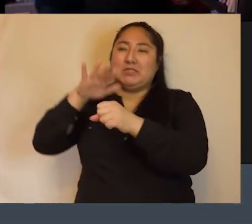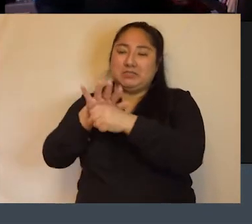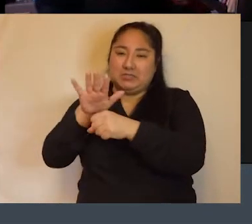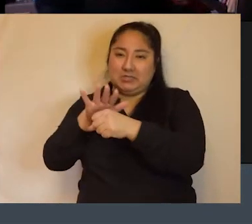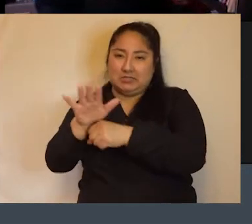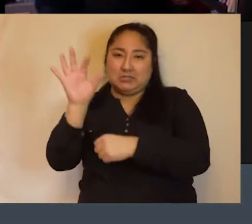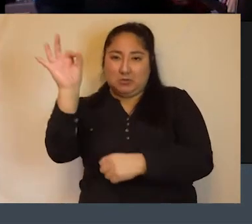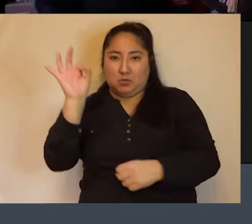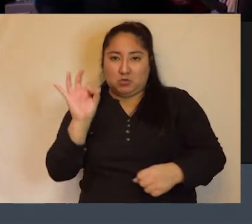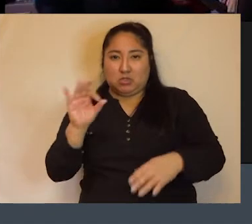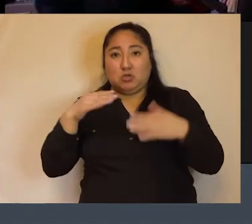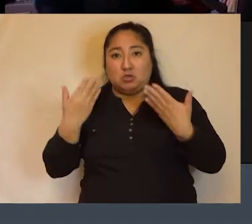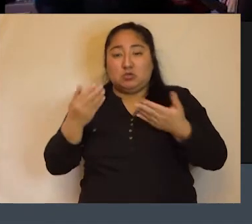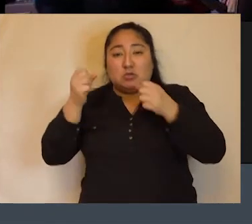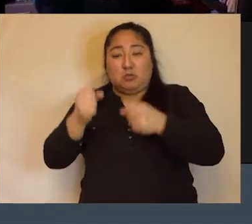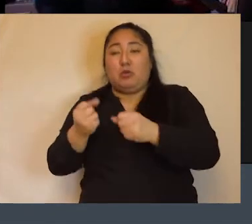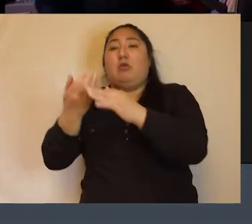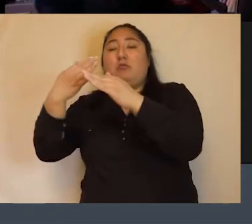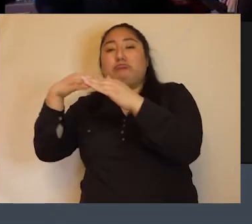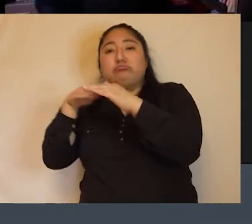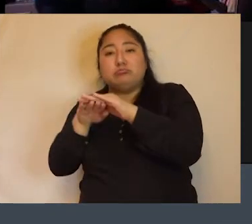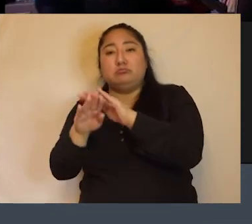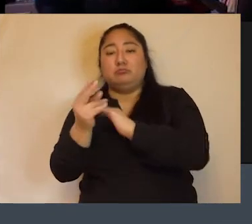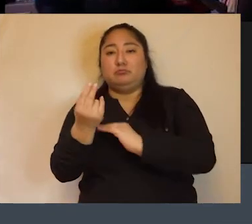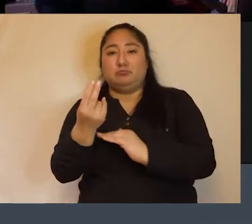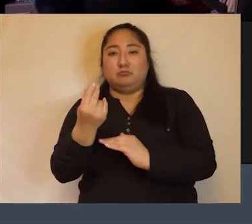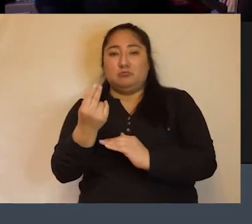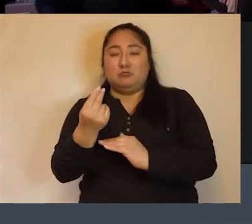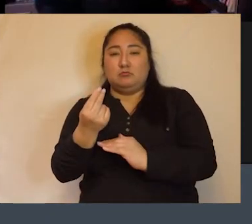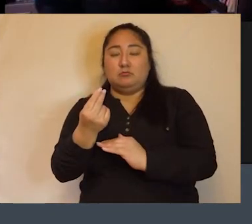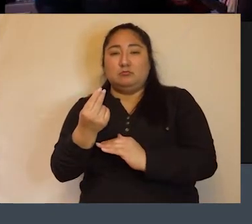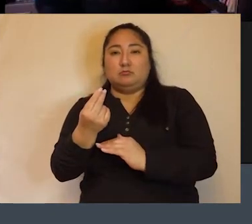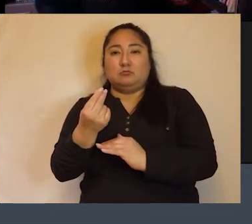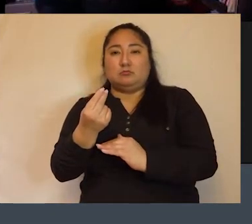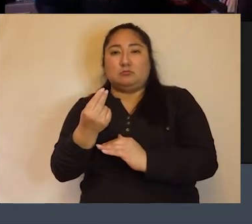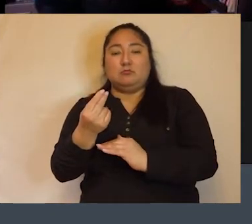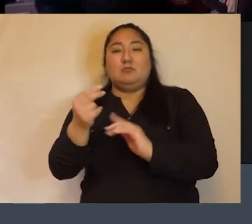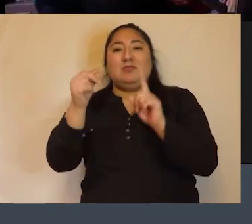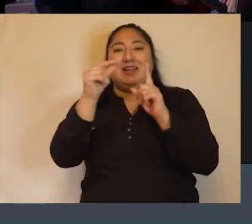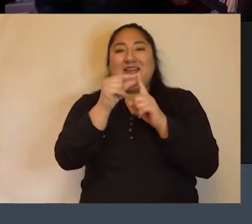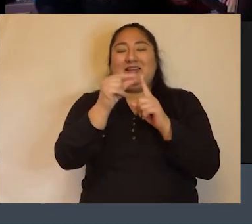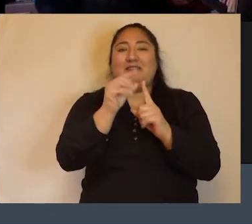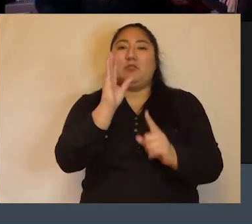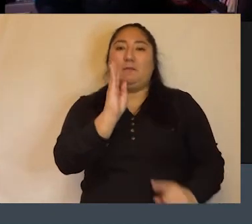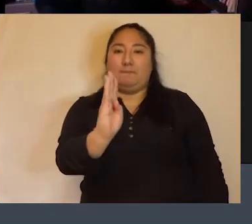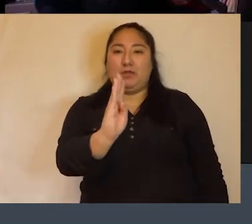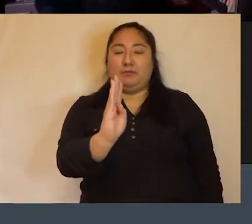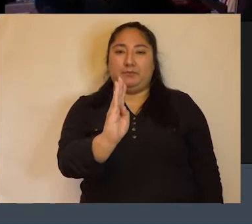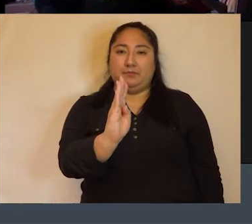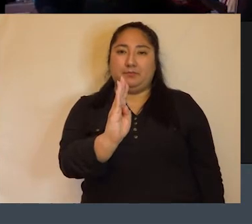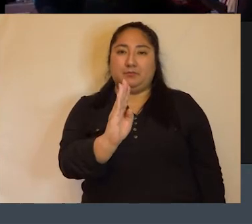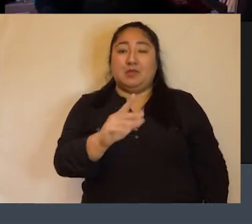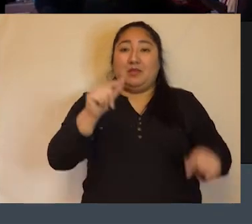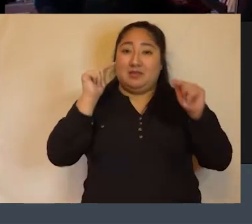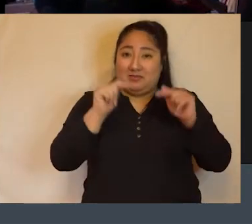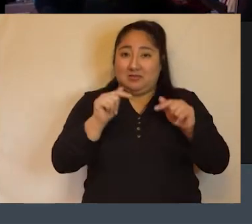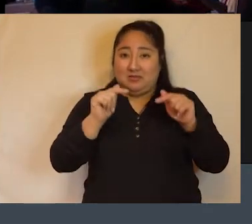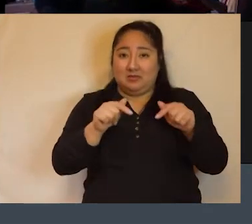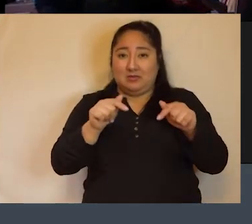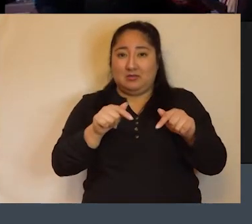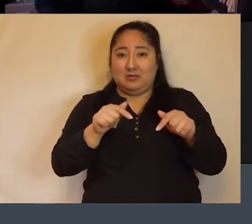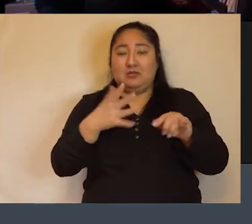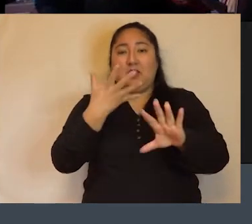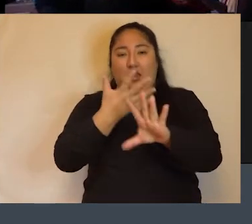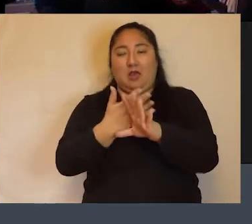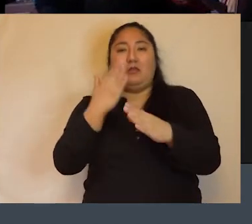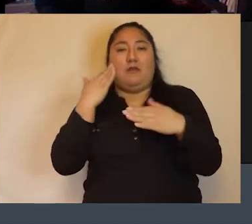sobre el 15%, entonces lo pueden depositar bajo el régimen tributario letra B. Y